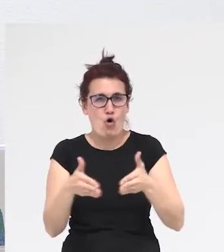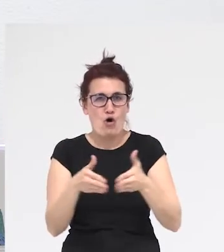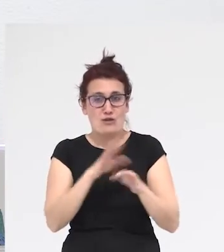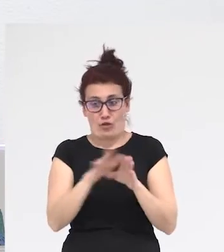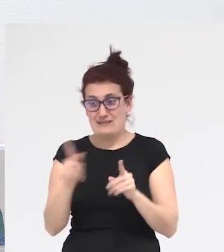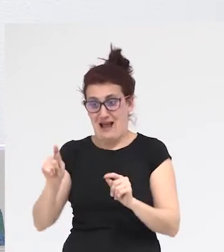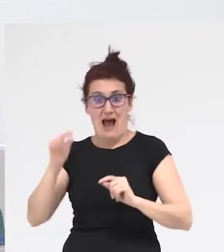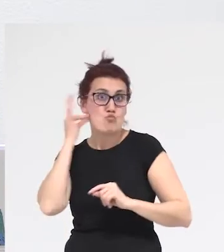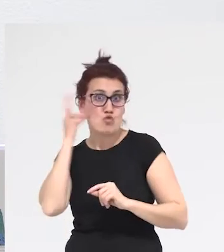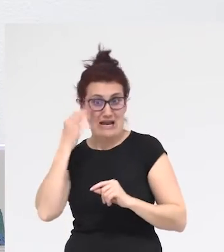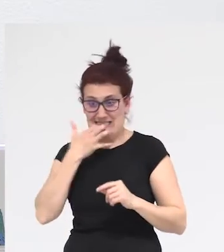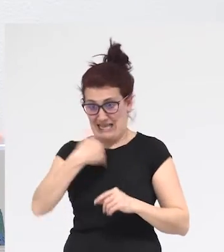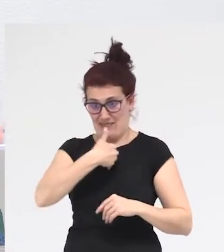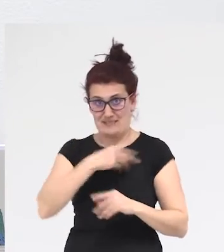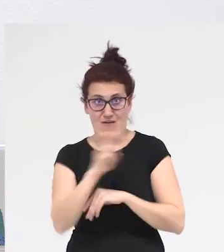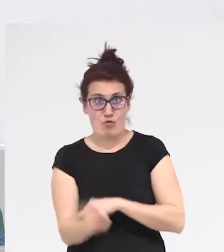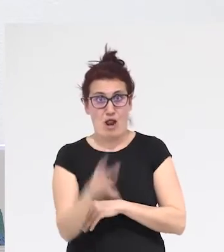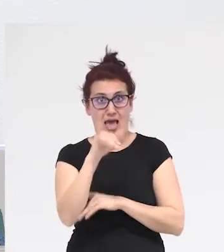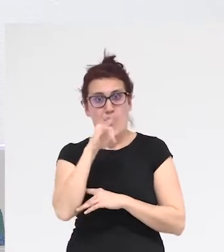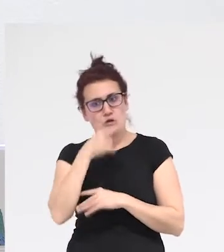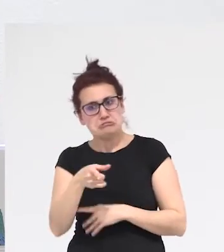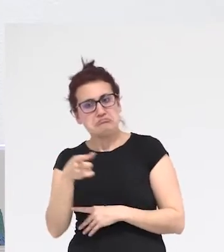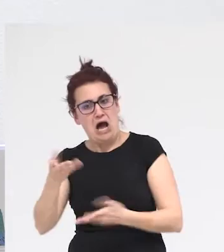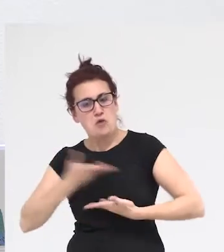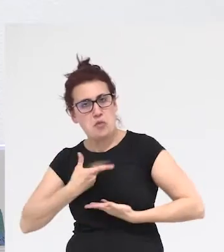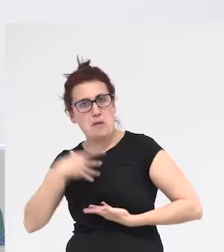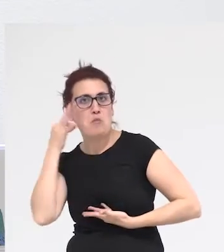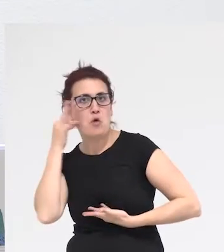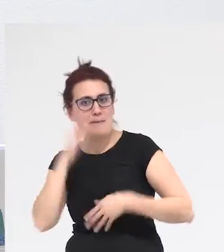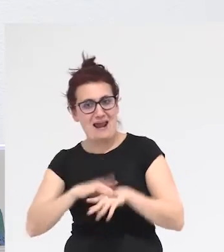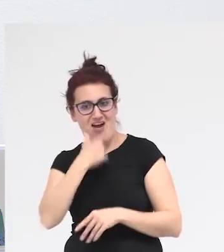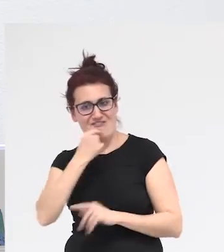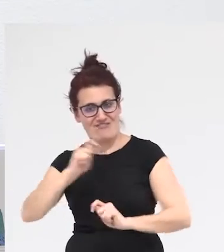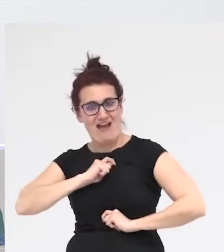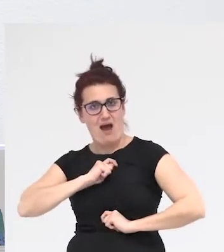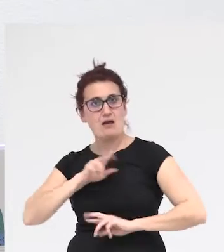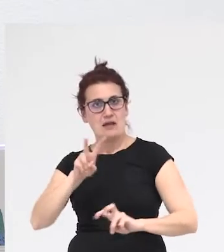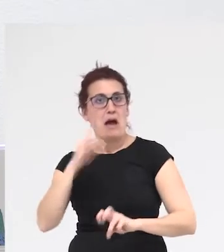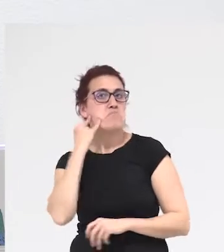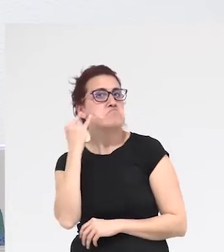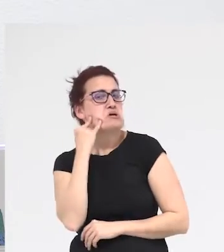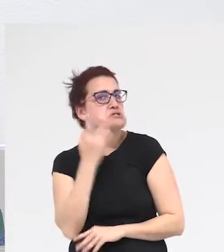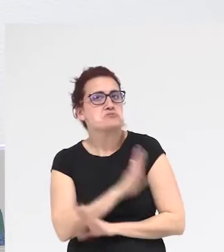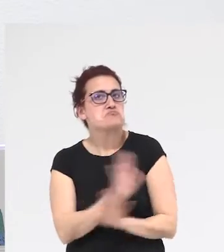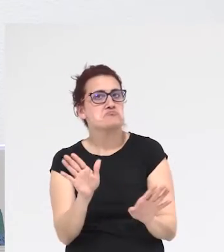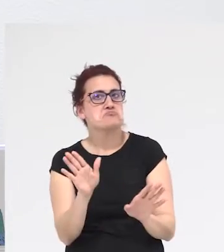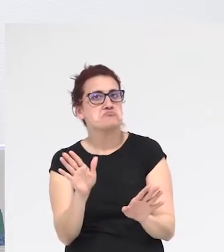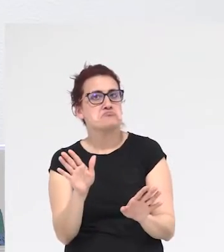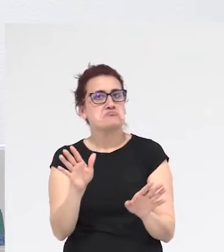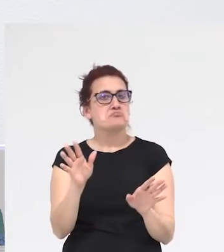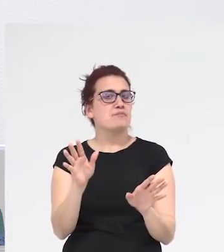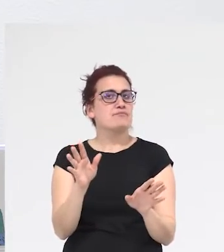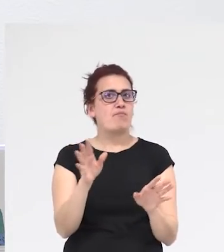funcional para no tener que, o sea, para facilitar el poder hacer pis de manera mucho